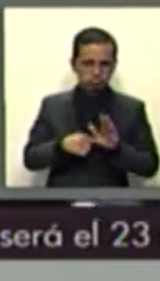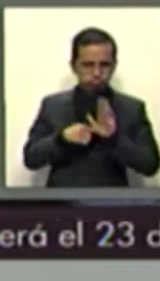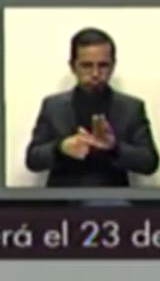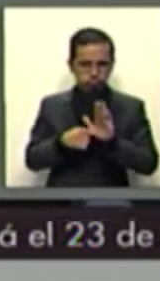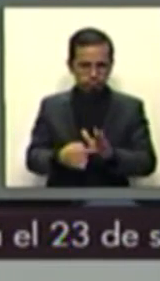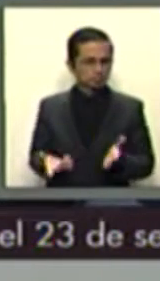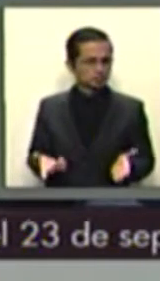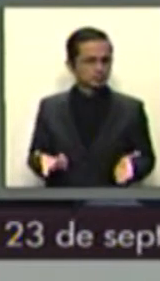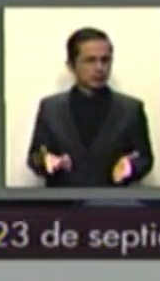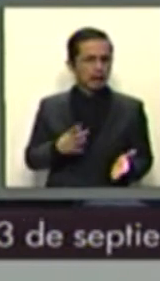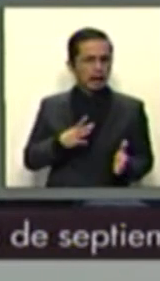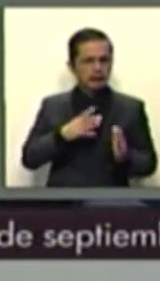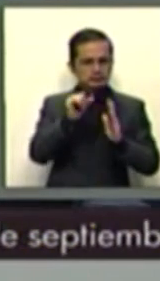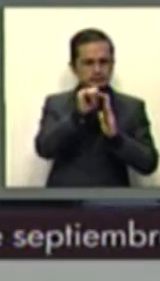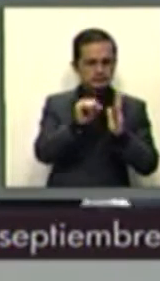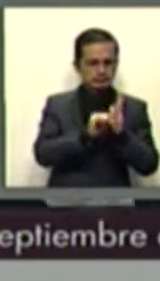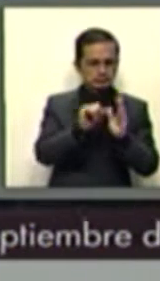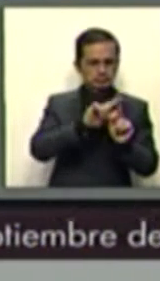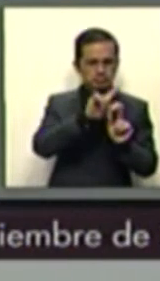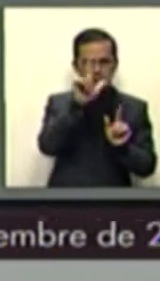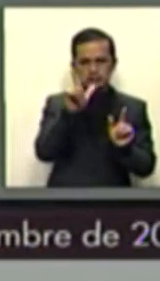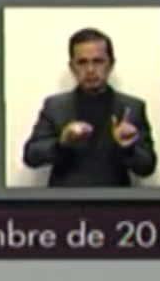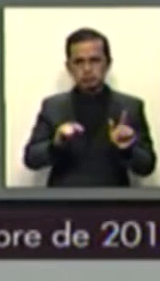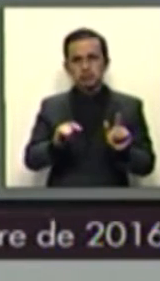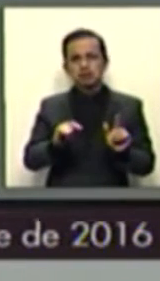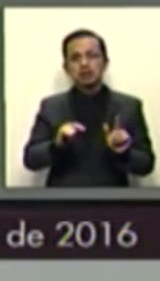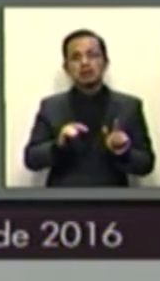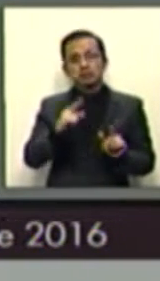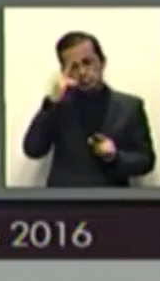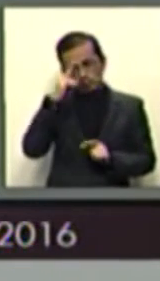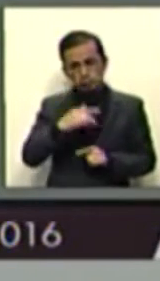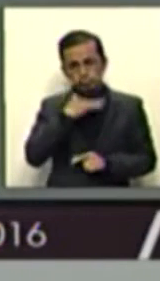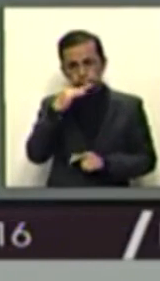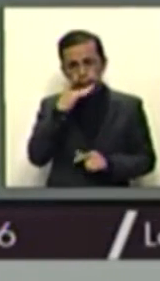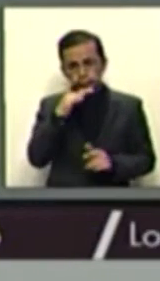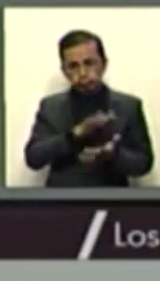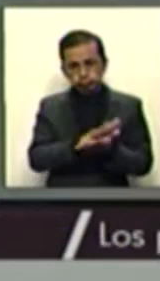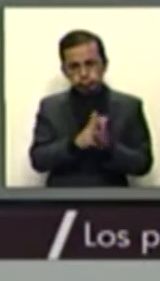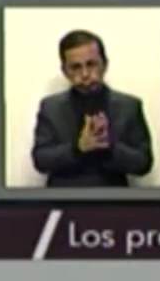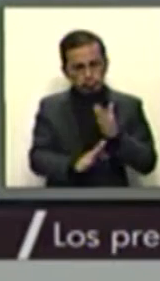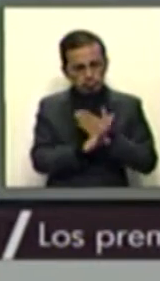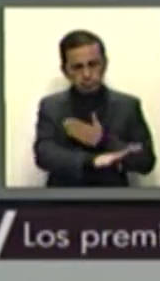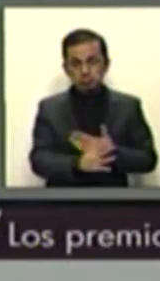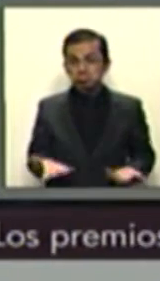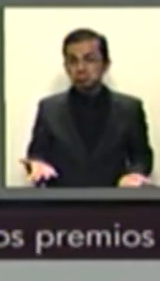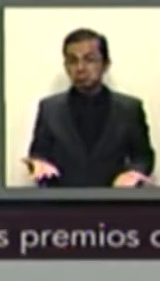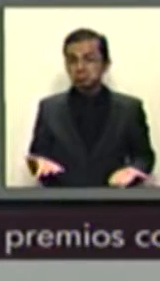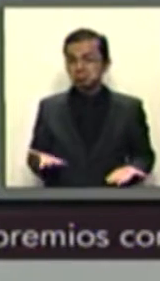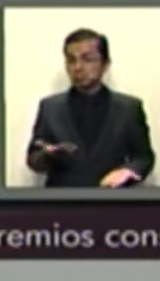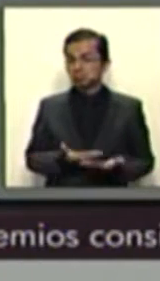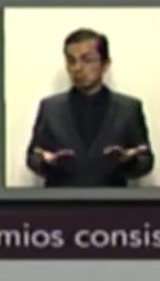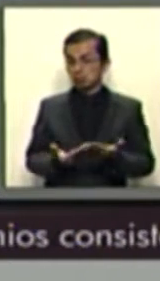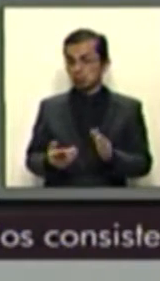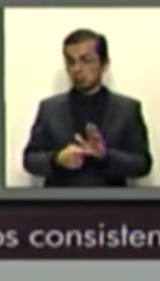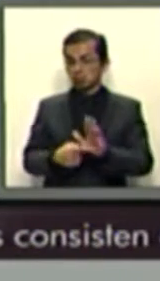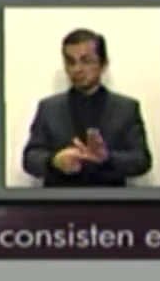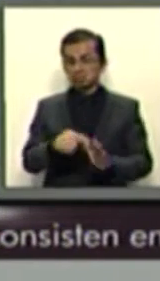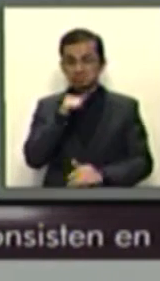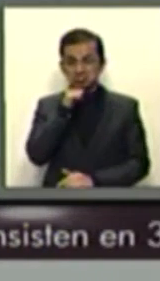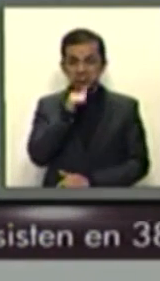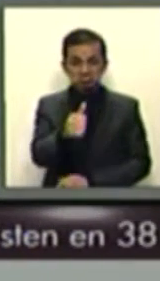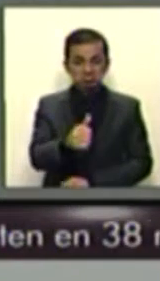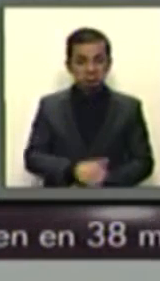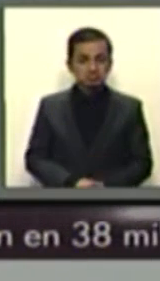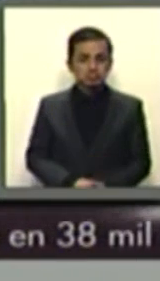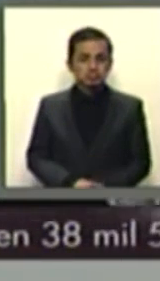nacional anticorrupción que el día de hoy no se ha podido presentar que queramos o no